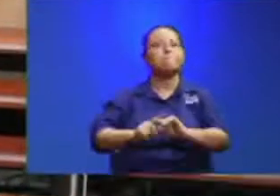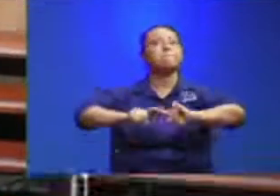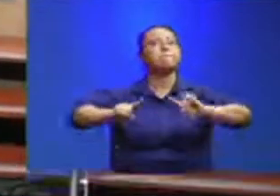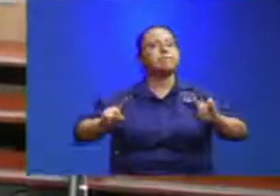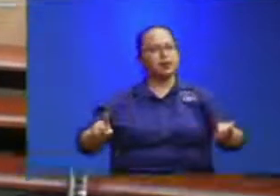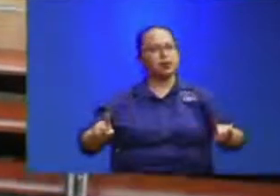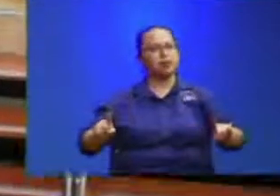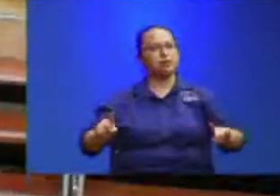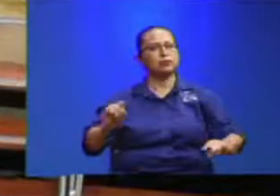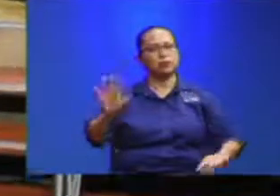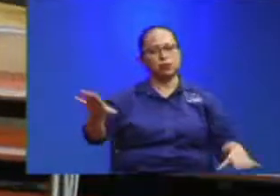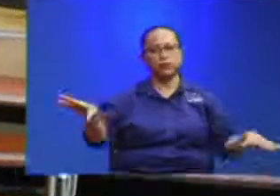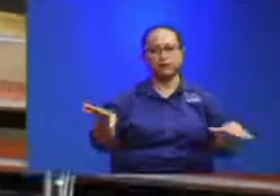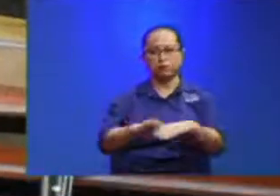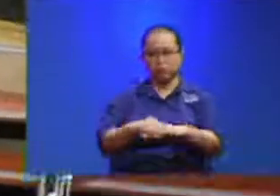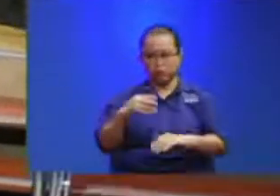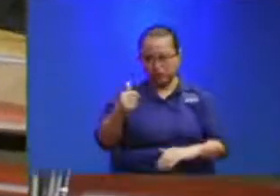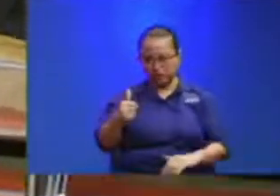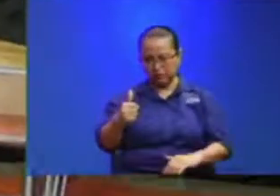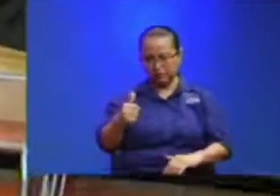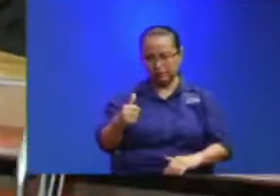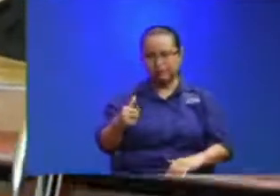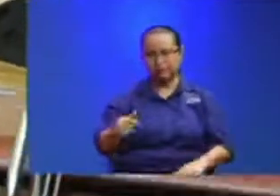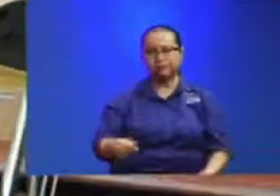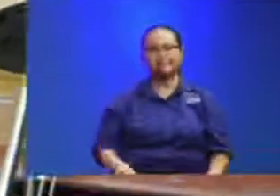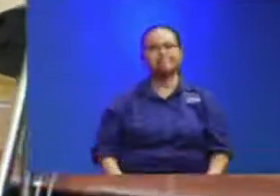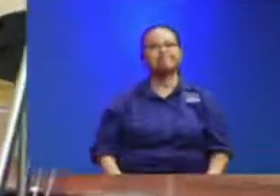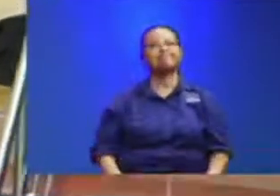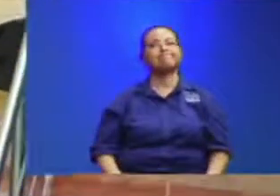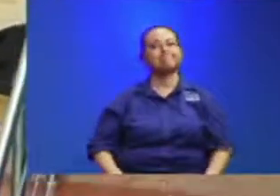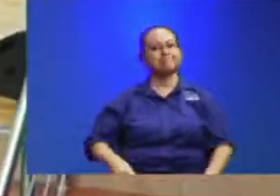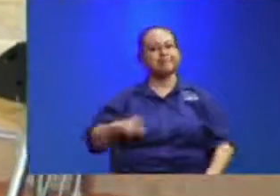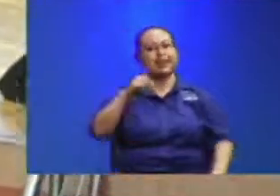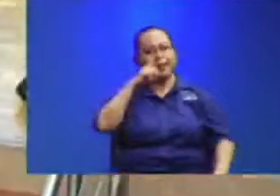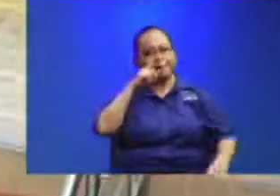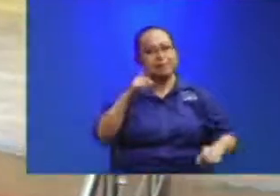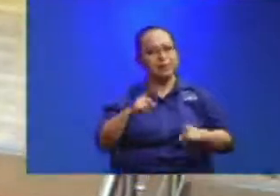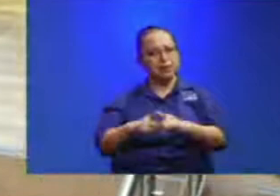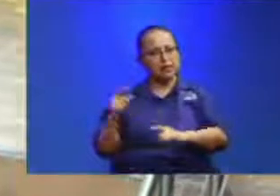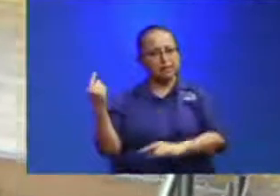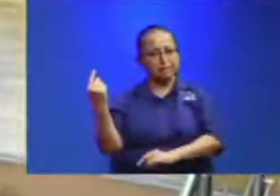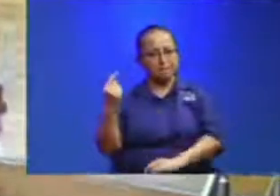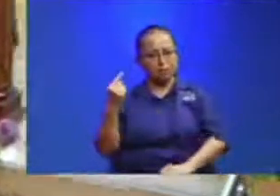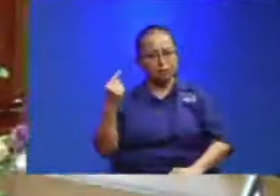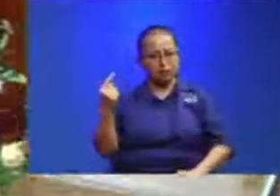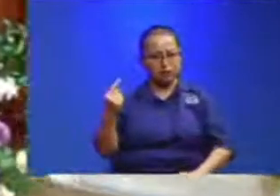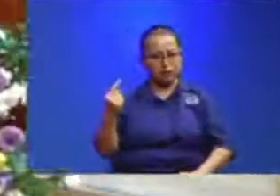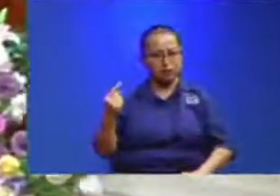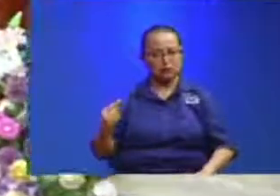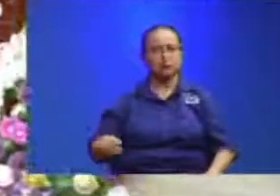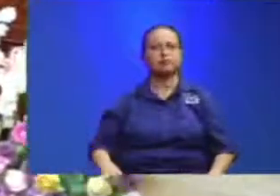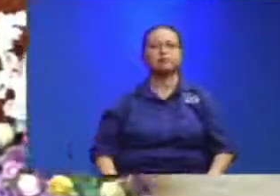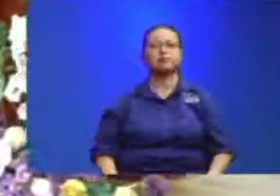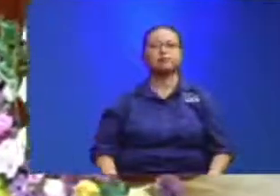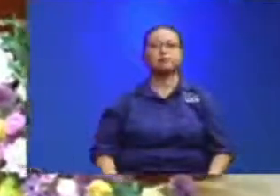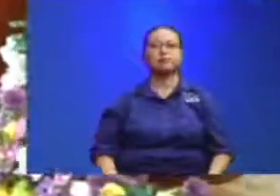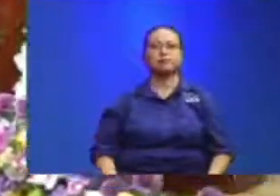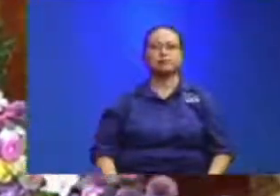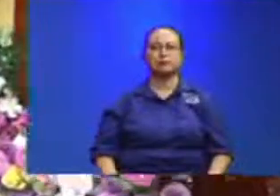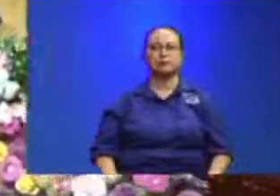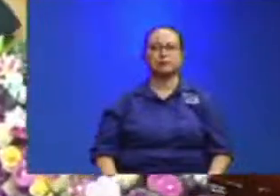la señora juega un papel importantísimo súper importante